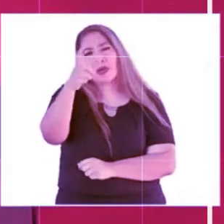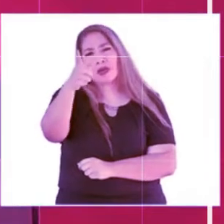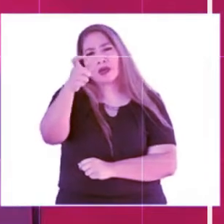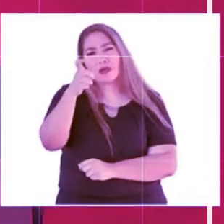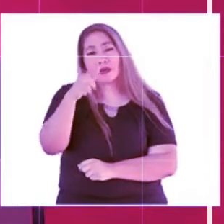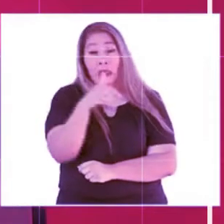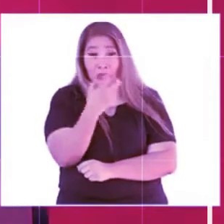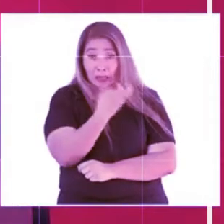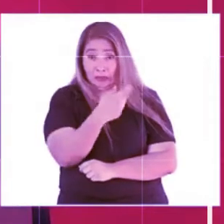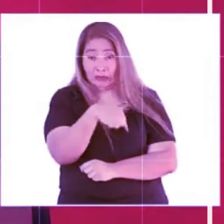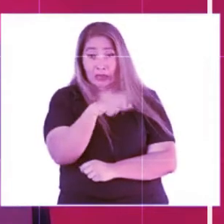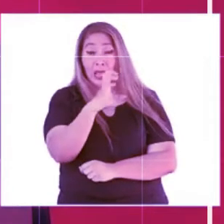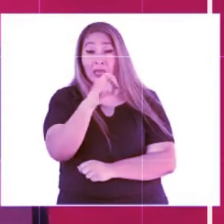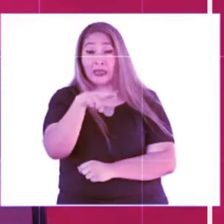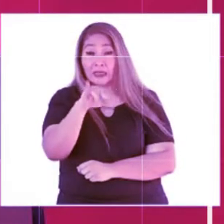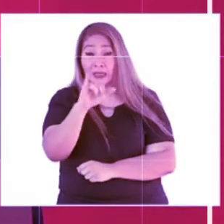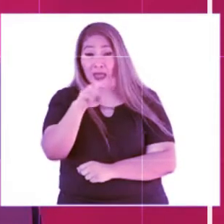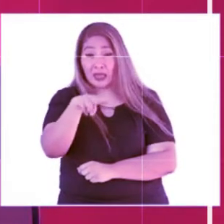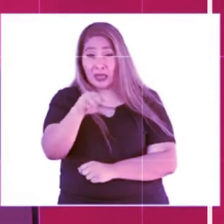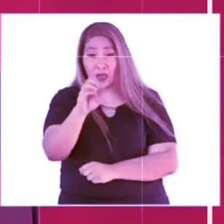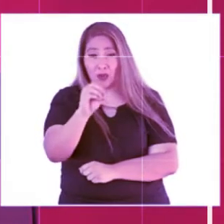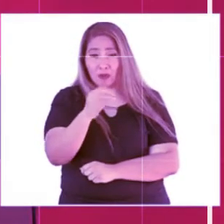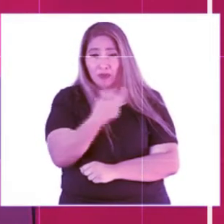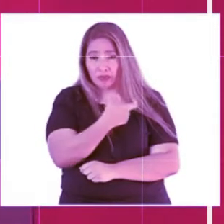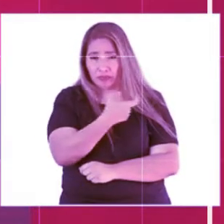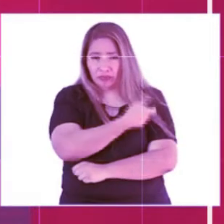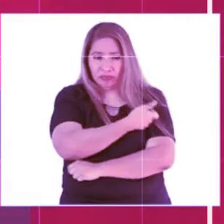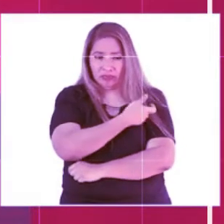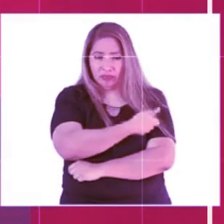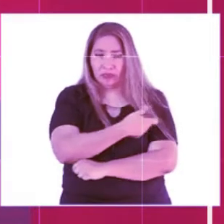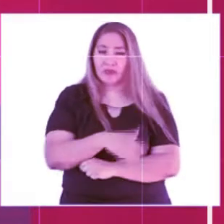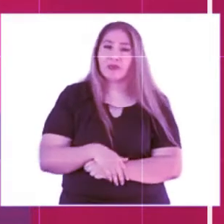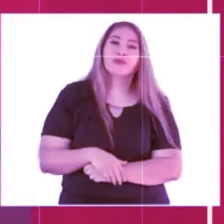De esta vacuna de CanSino,